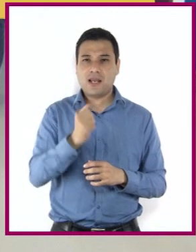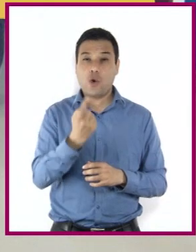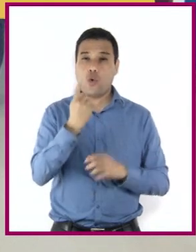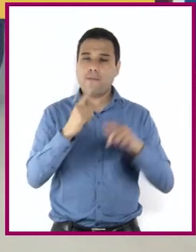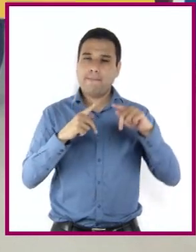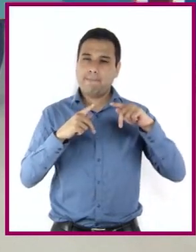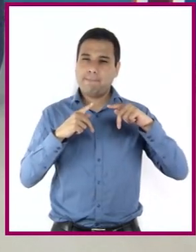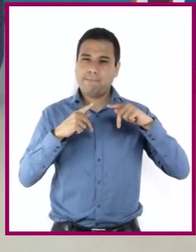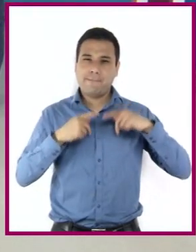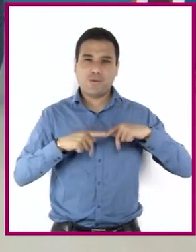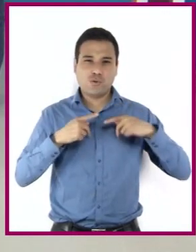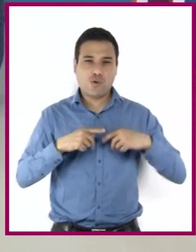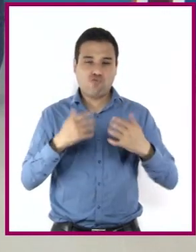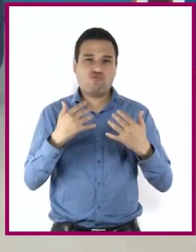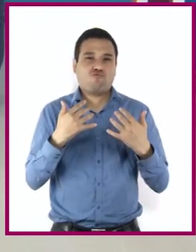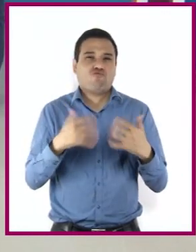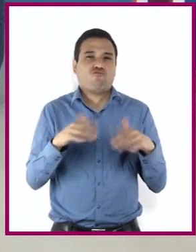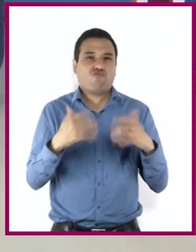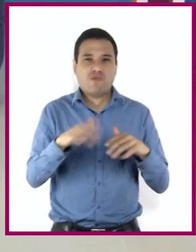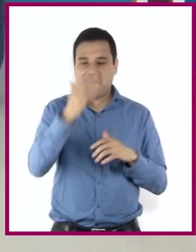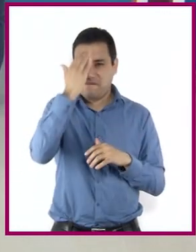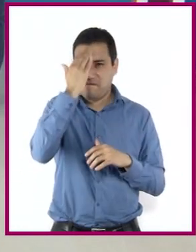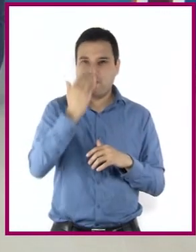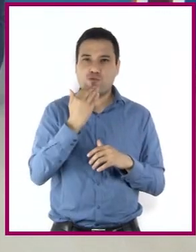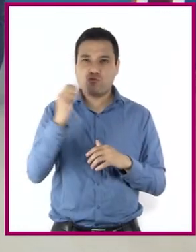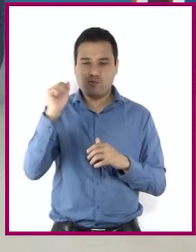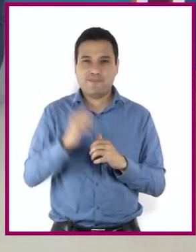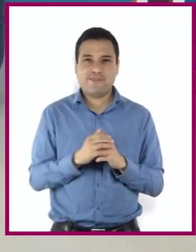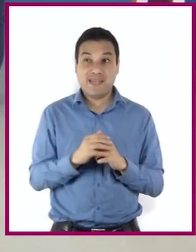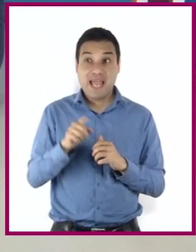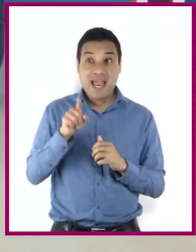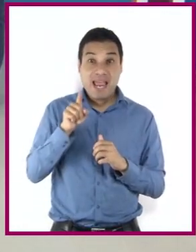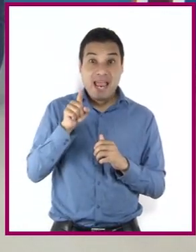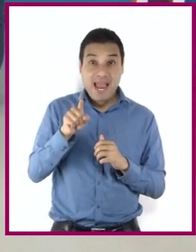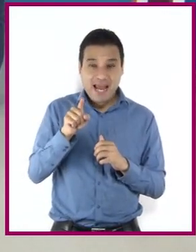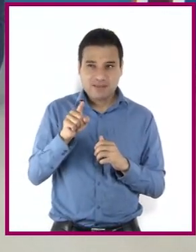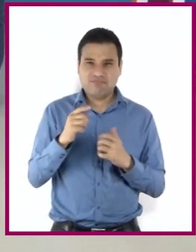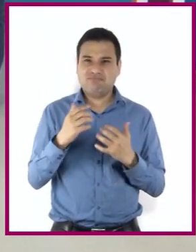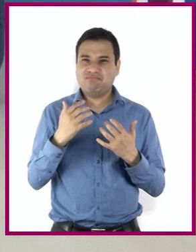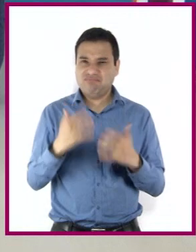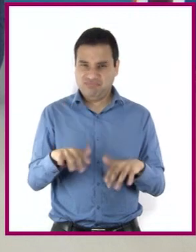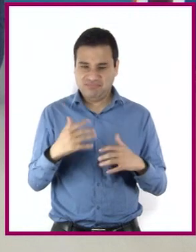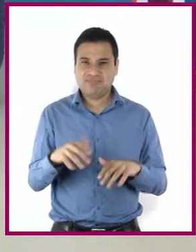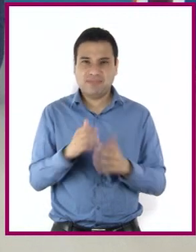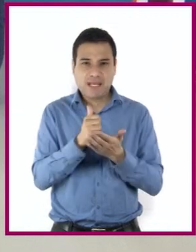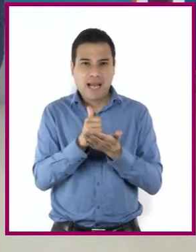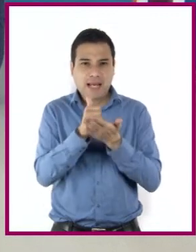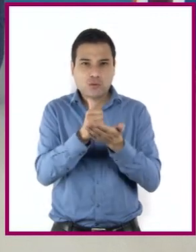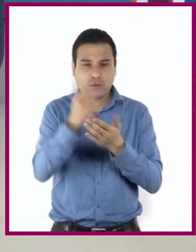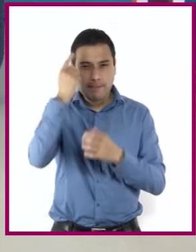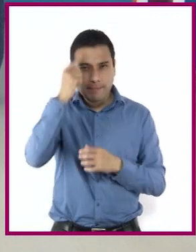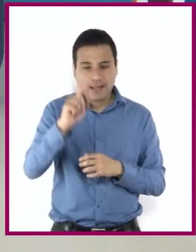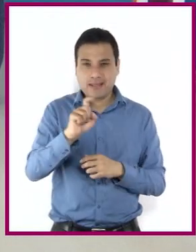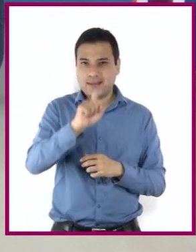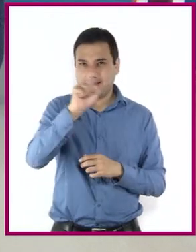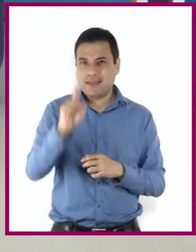más controvertidos de nuestra historia, quien también tuvo un papel protagónico en la separación de Texas